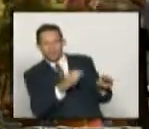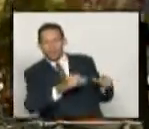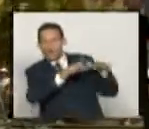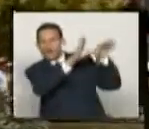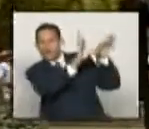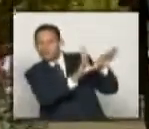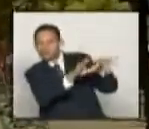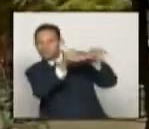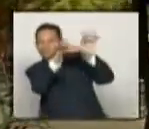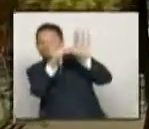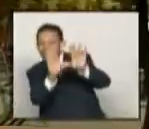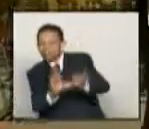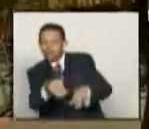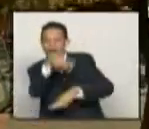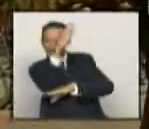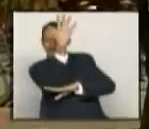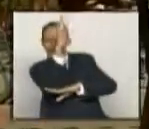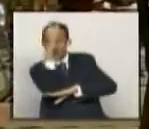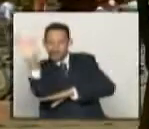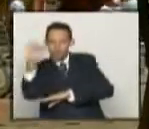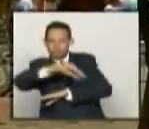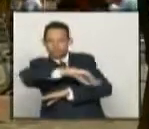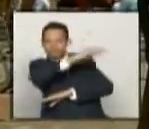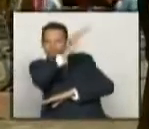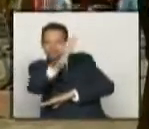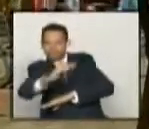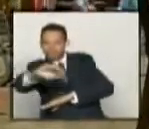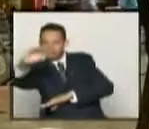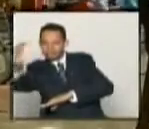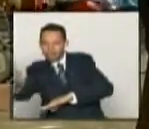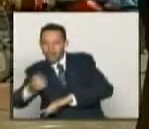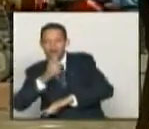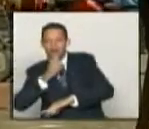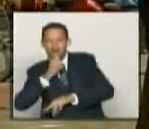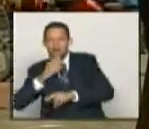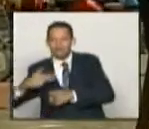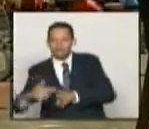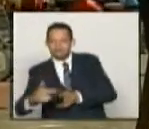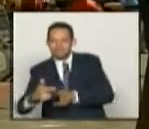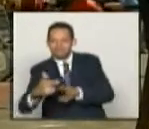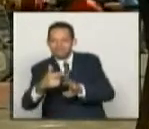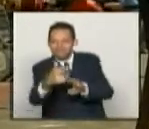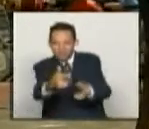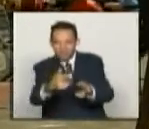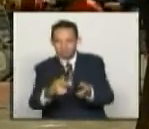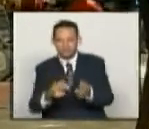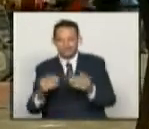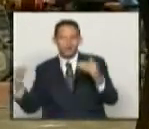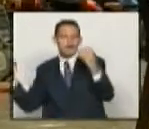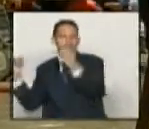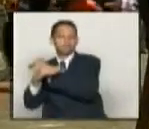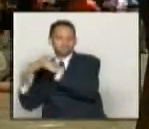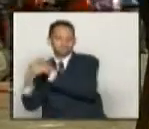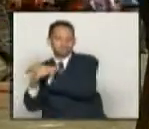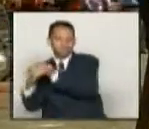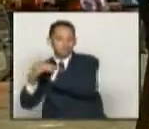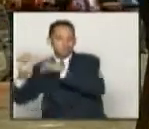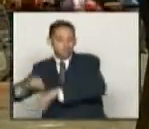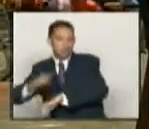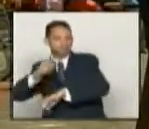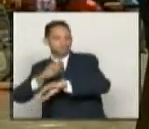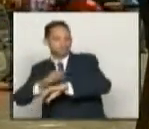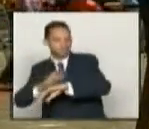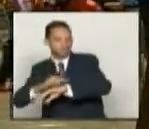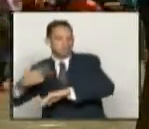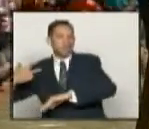occidental Cerro Tatamado, donde hay parque natural, cercanía con zona franca, cercanía con grandes proyectos. Por